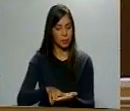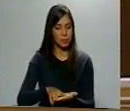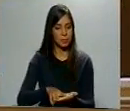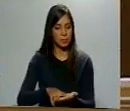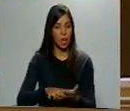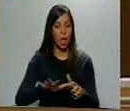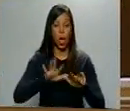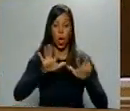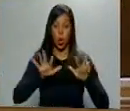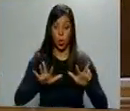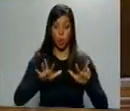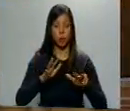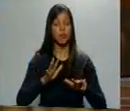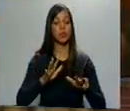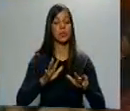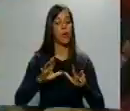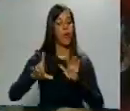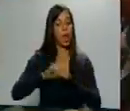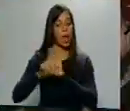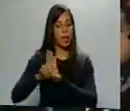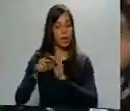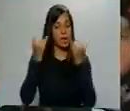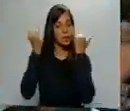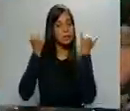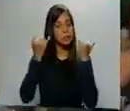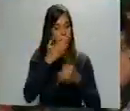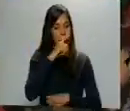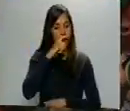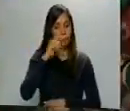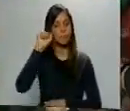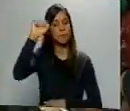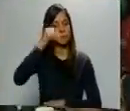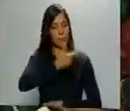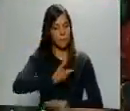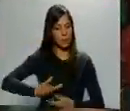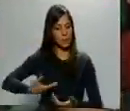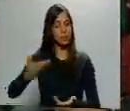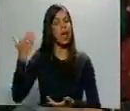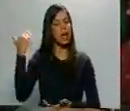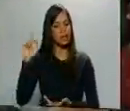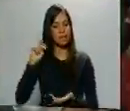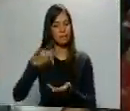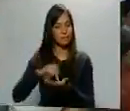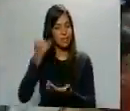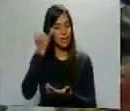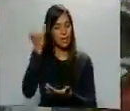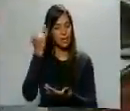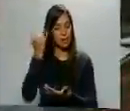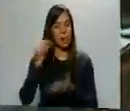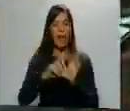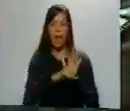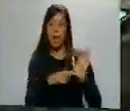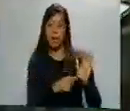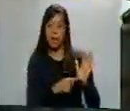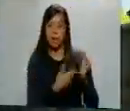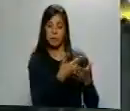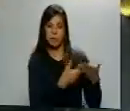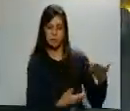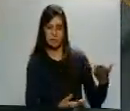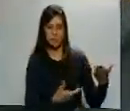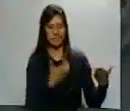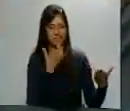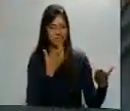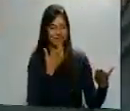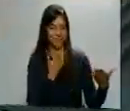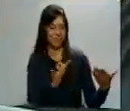8 leyes presentadas por el presidente Nicolás Maduro. Es una ley que, aunque pareciera